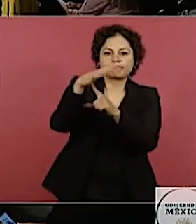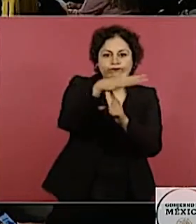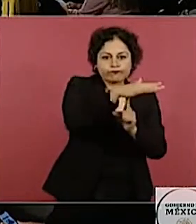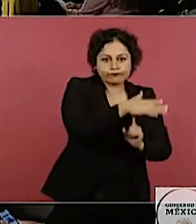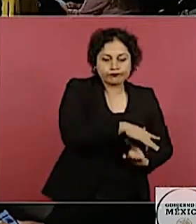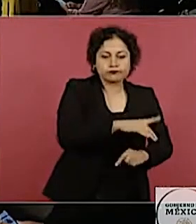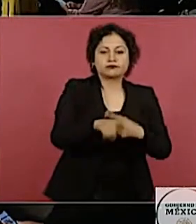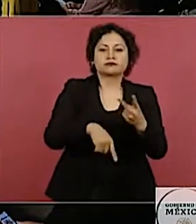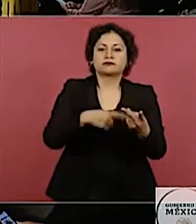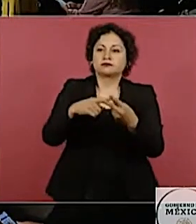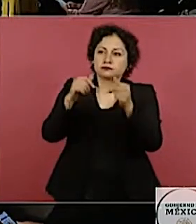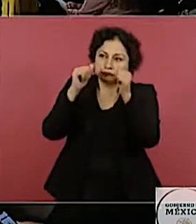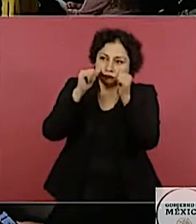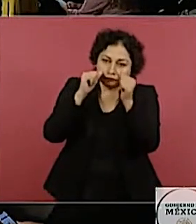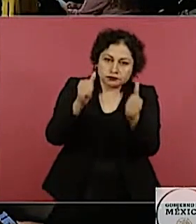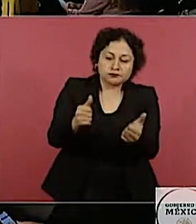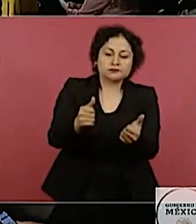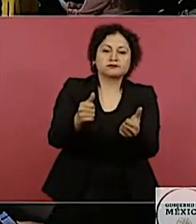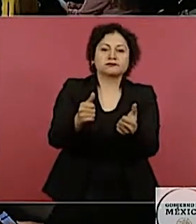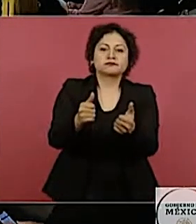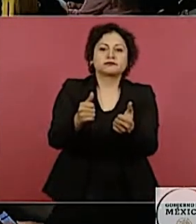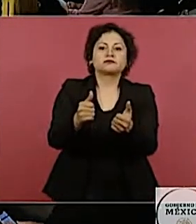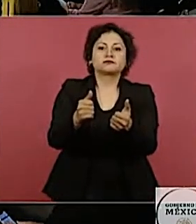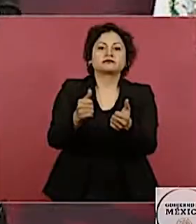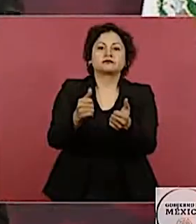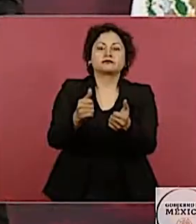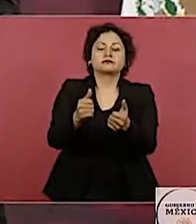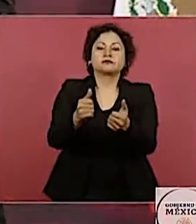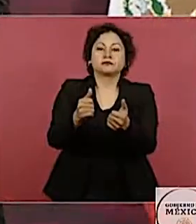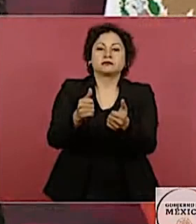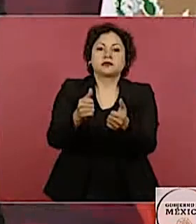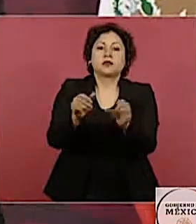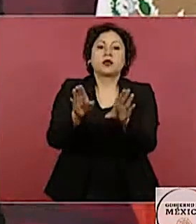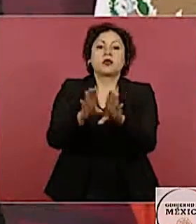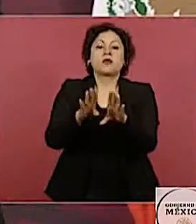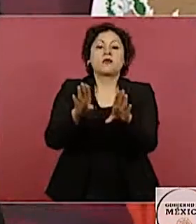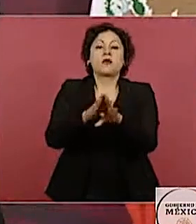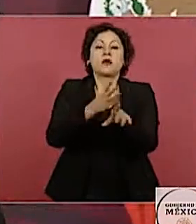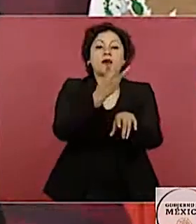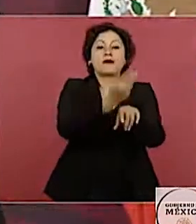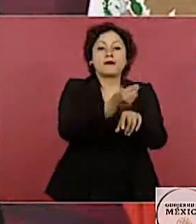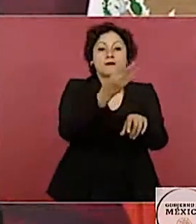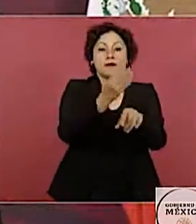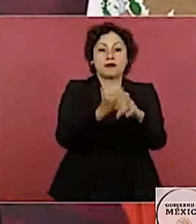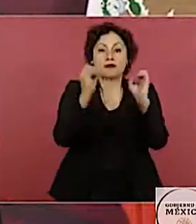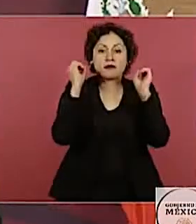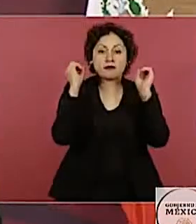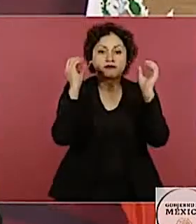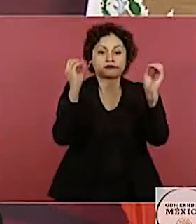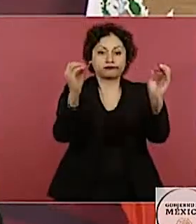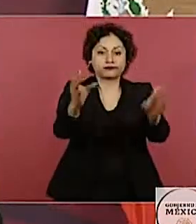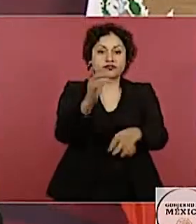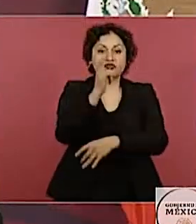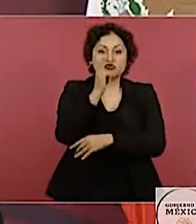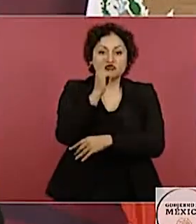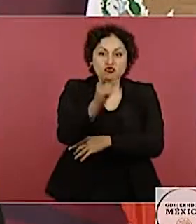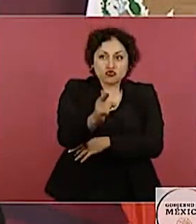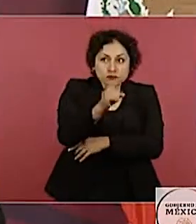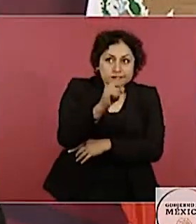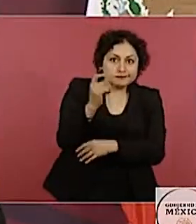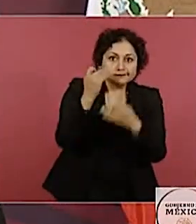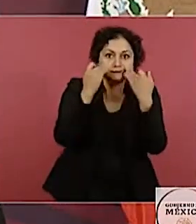helicópteros cargando los postes de luz y muy pronto muy